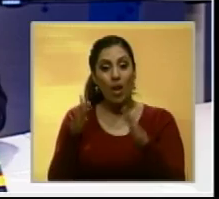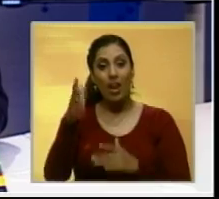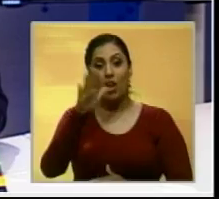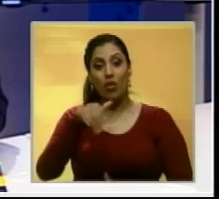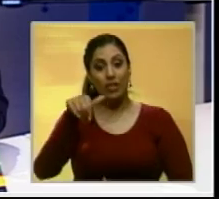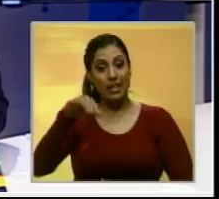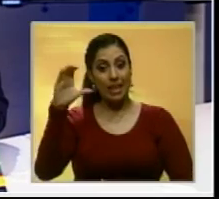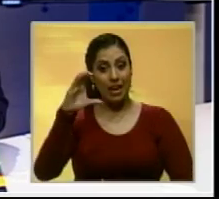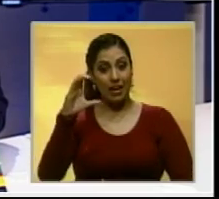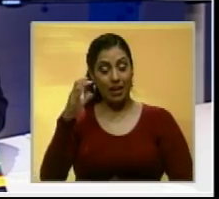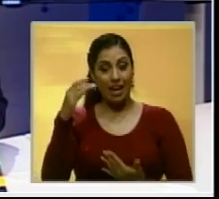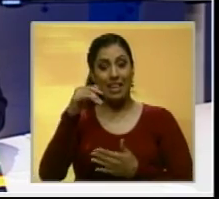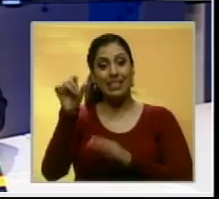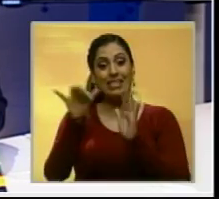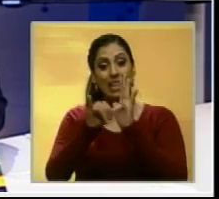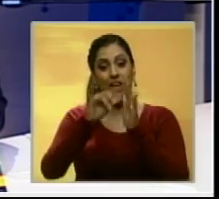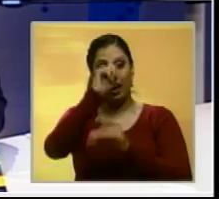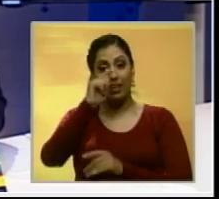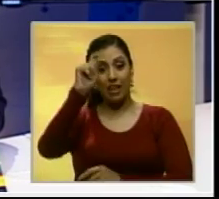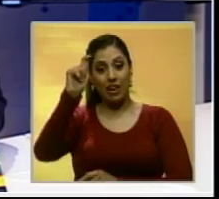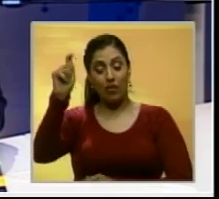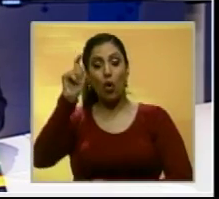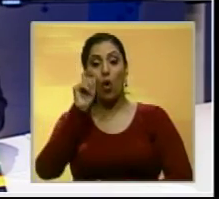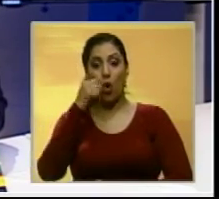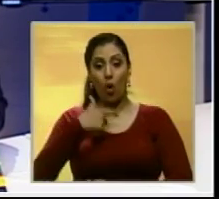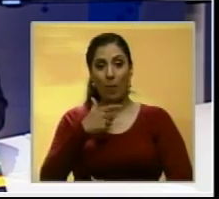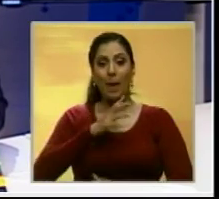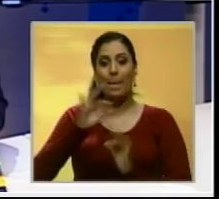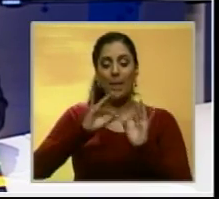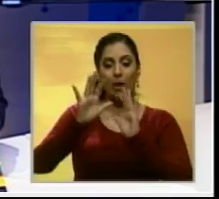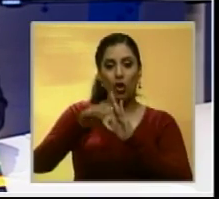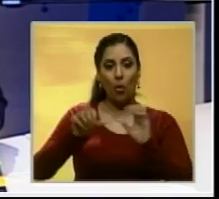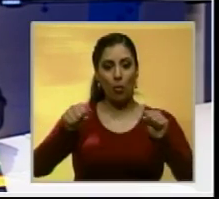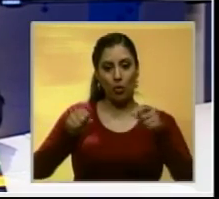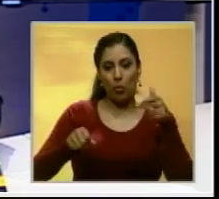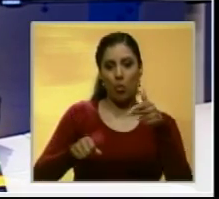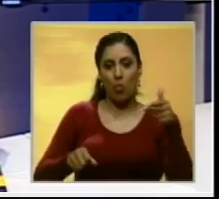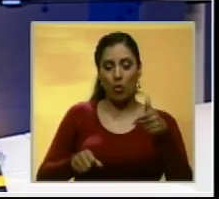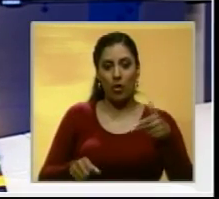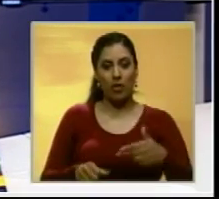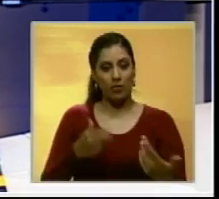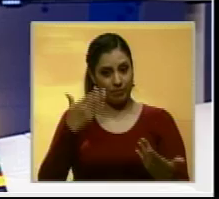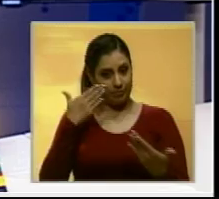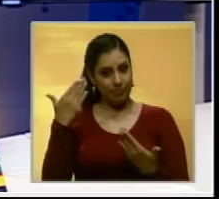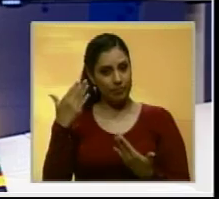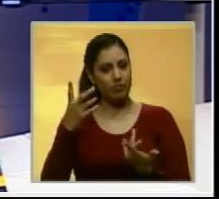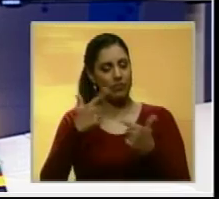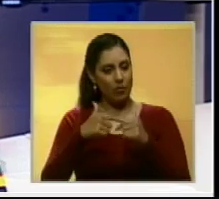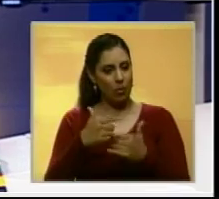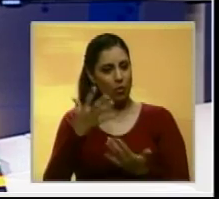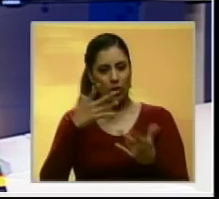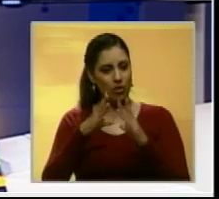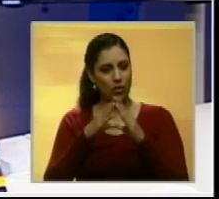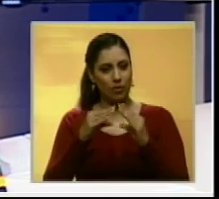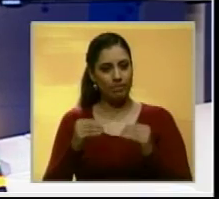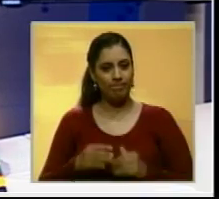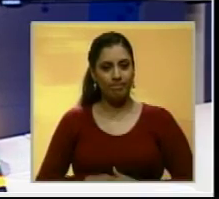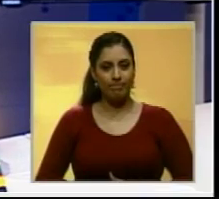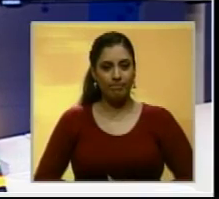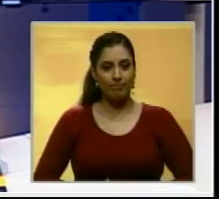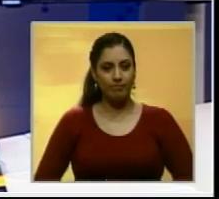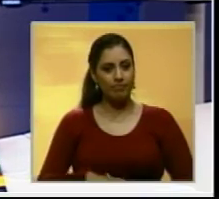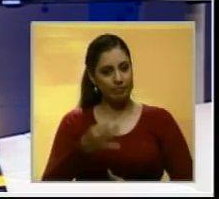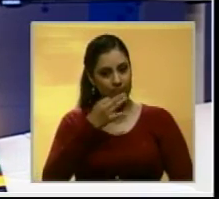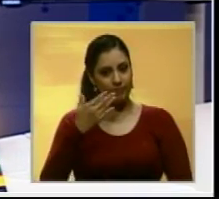Maripérez, aquí en Caracas, luego que a un representante le intentaran robar su moto y le dispararan. Euclides Sotillo, desde el lugar del suceso, nos amplía.